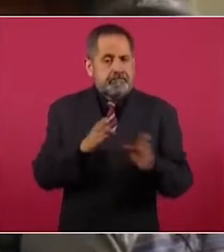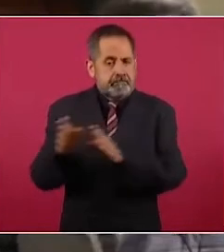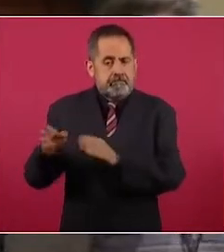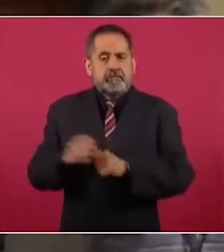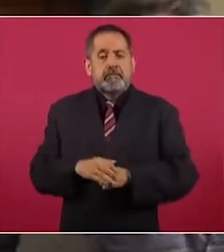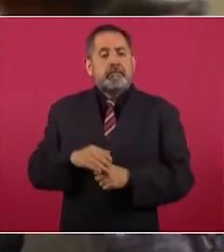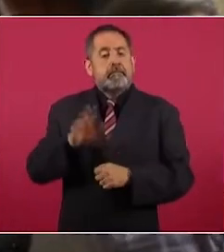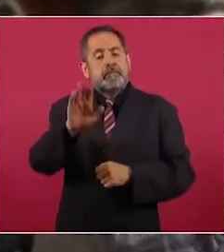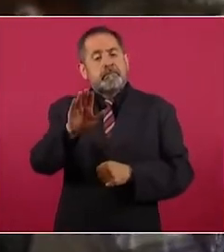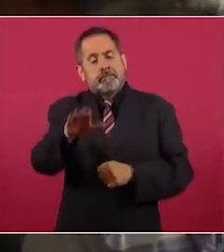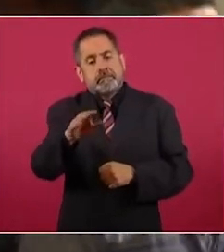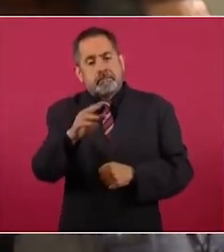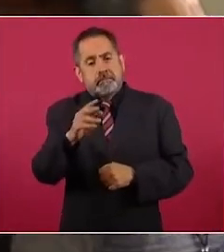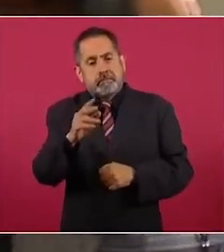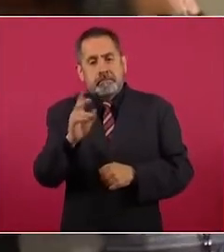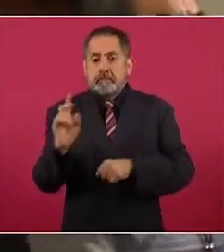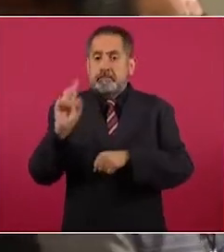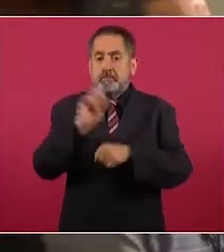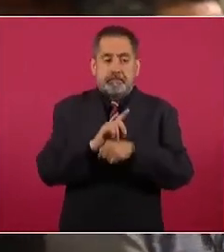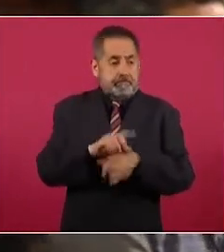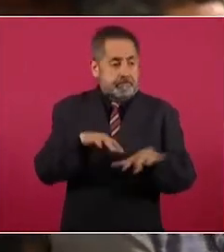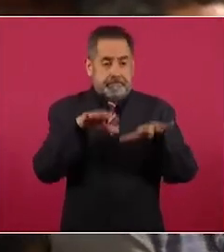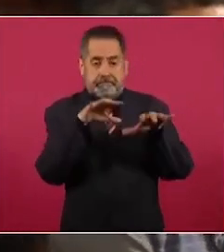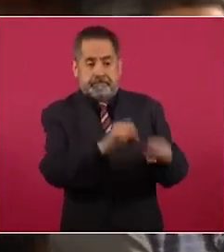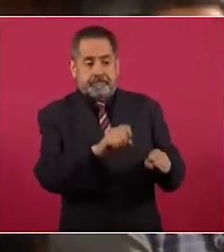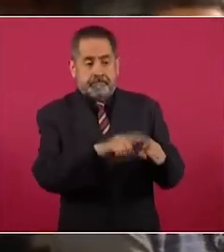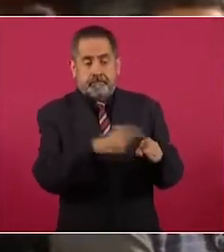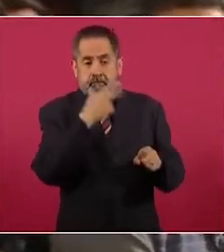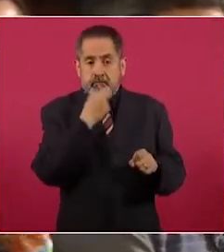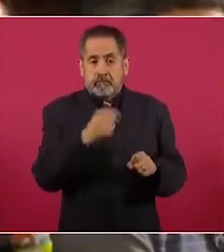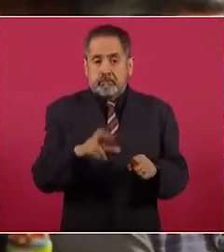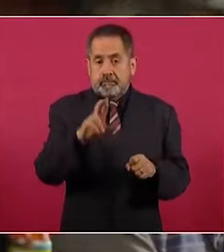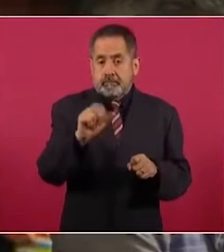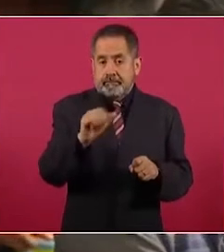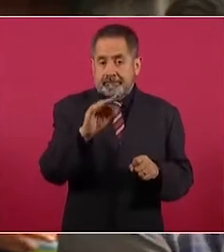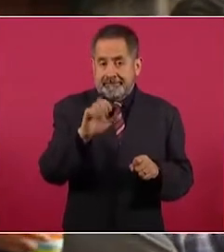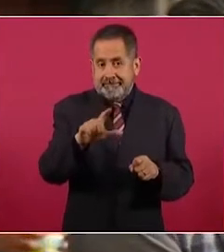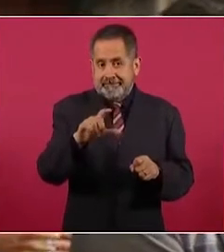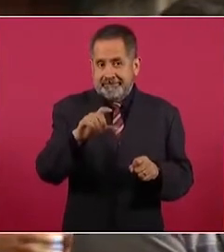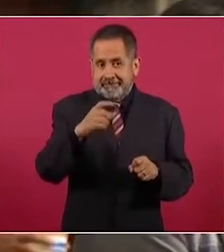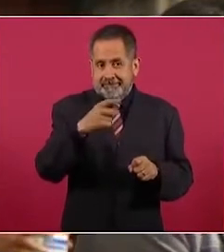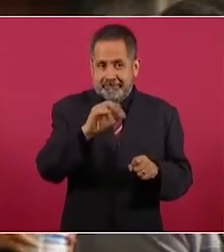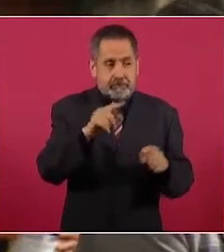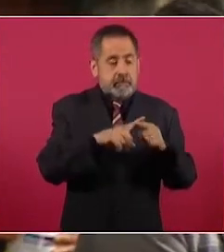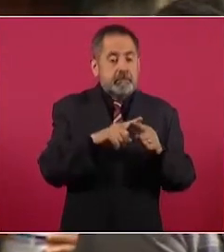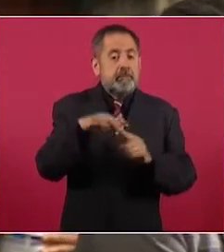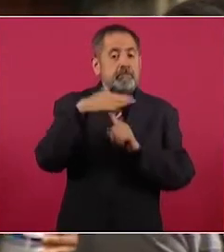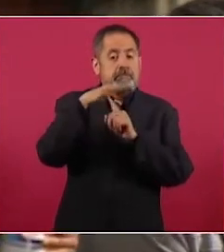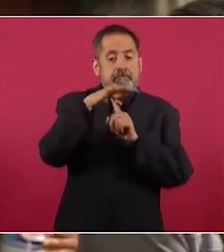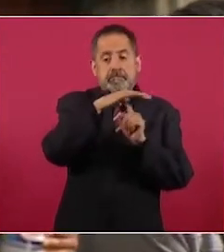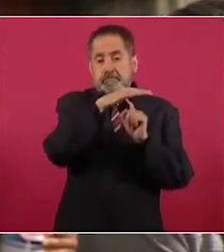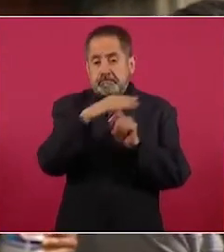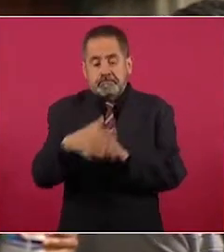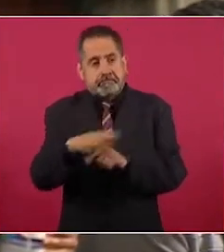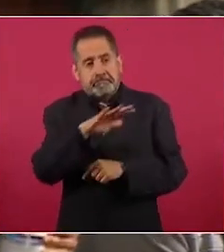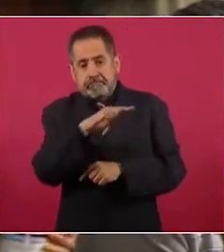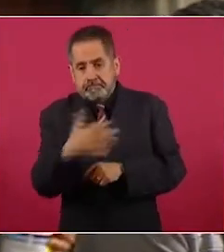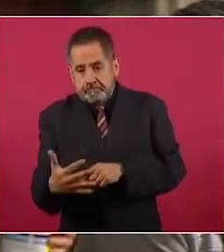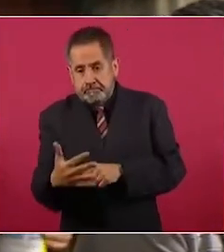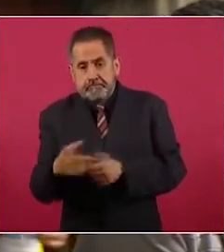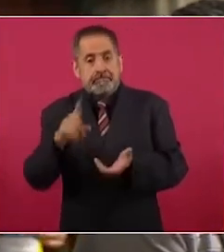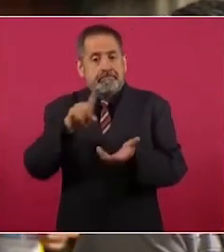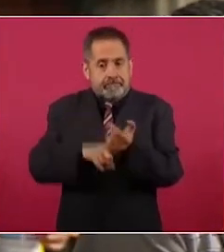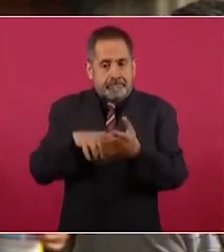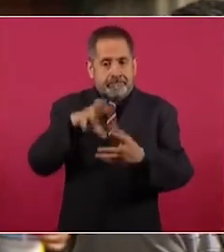Comentarle que el día donde que detuvieron al narcotraficante Rafael Caro Quintero, se desplomó un helicóptero Black Hawk, donde a bordo